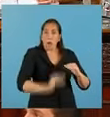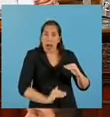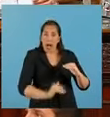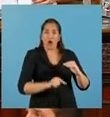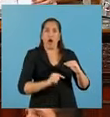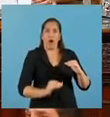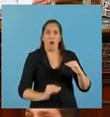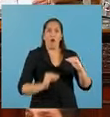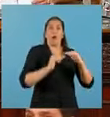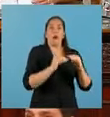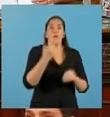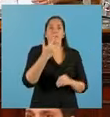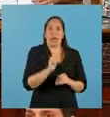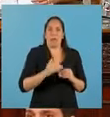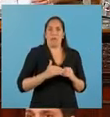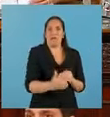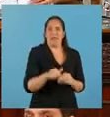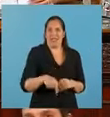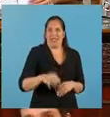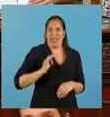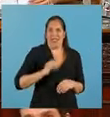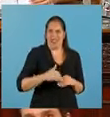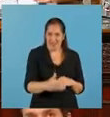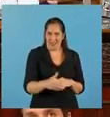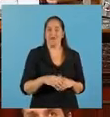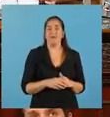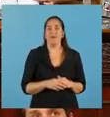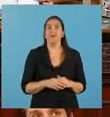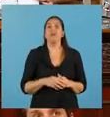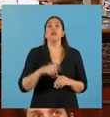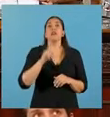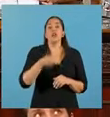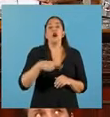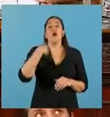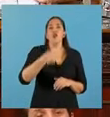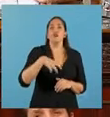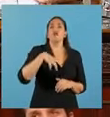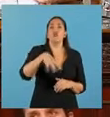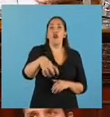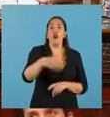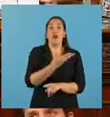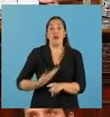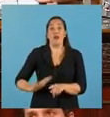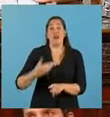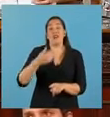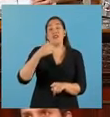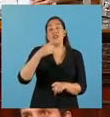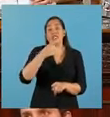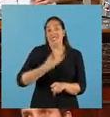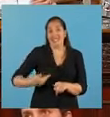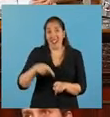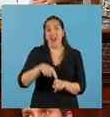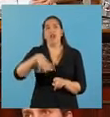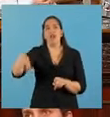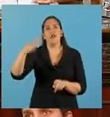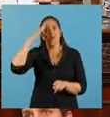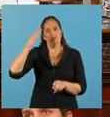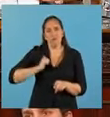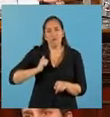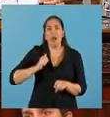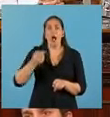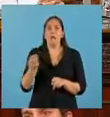año. Otorgamos un incremento salarial para el sector estatal, las Fuerzas Armadas y de Seguridad de